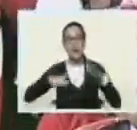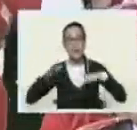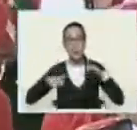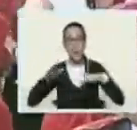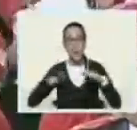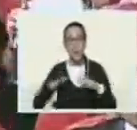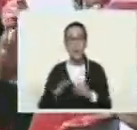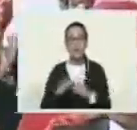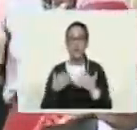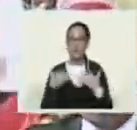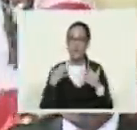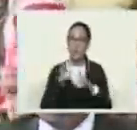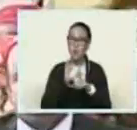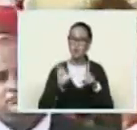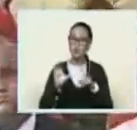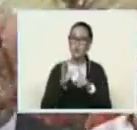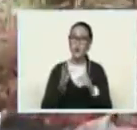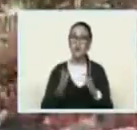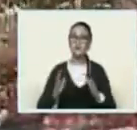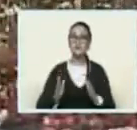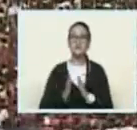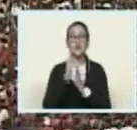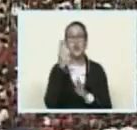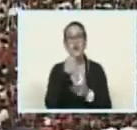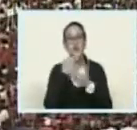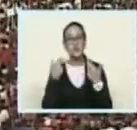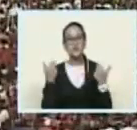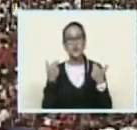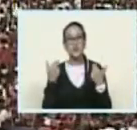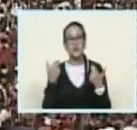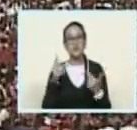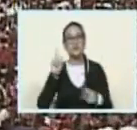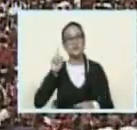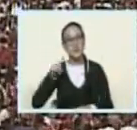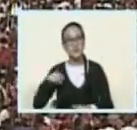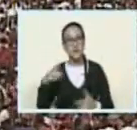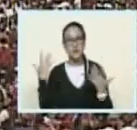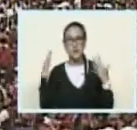y a las Bandas y Parrandas de los Santos Inocentes de Caucagua.